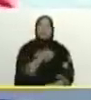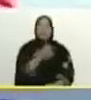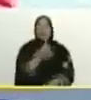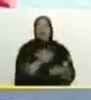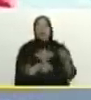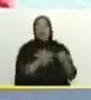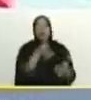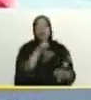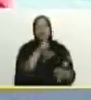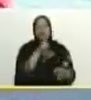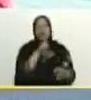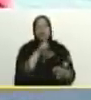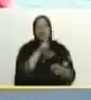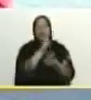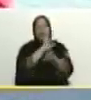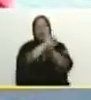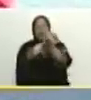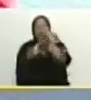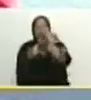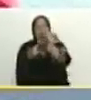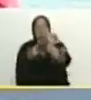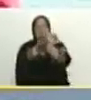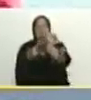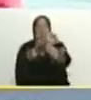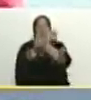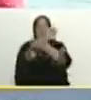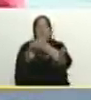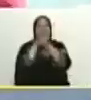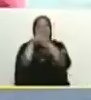algunos andan prófugos de la justicia en el exterior,